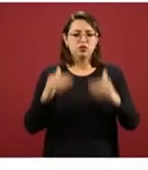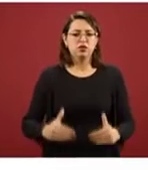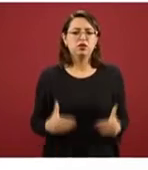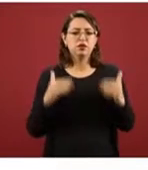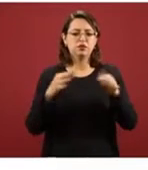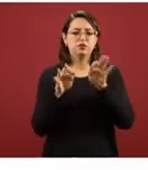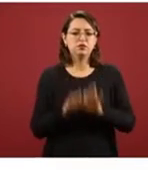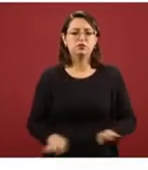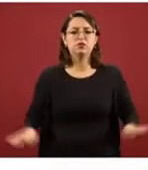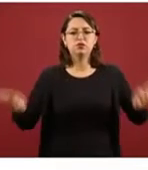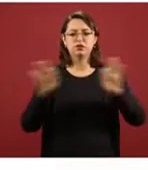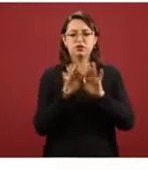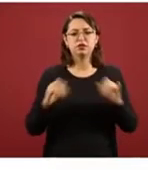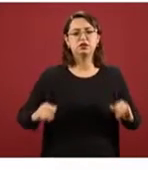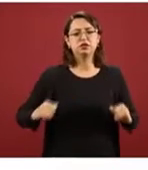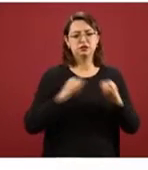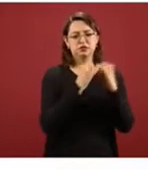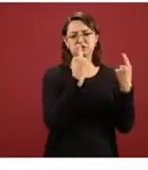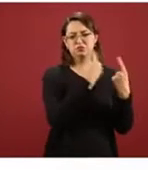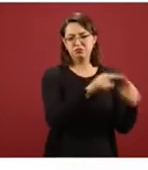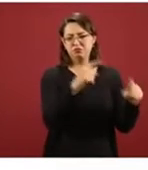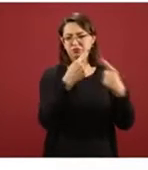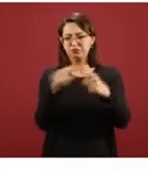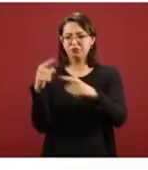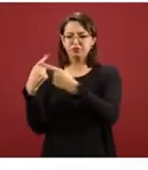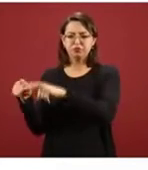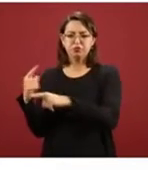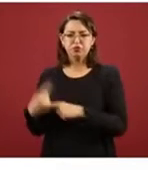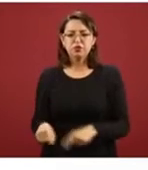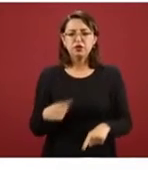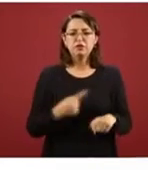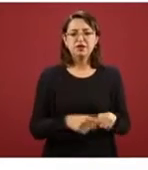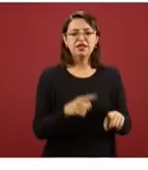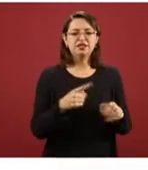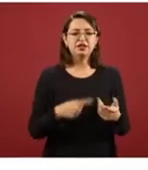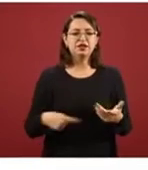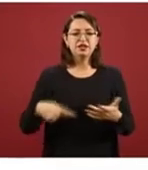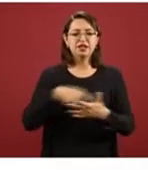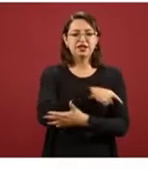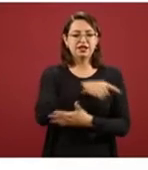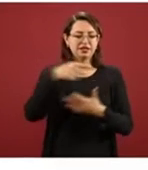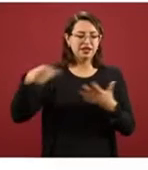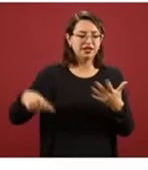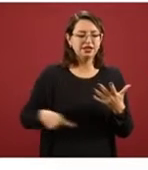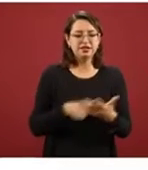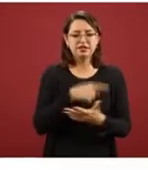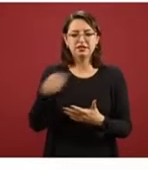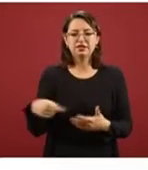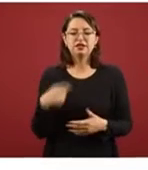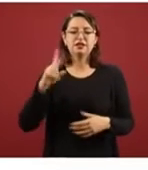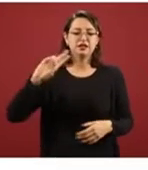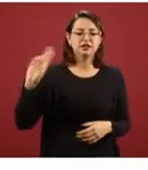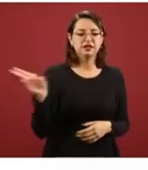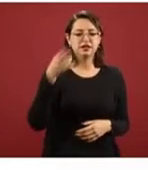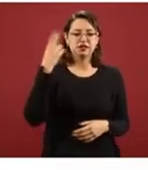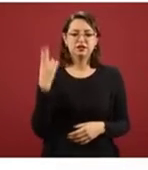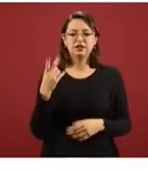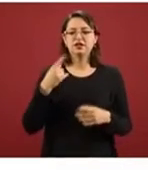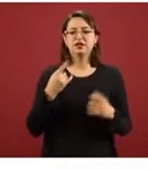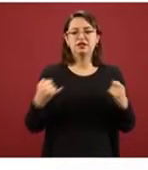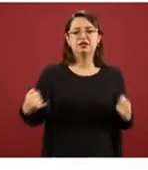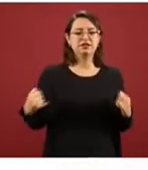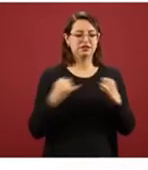dentro del sector social, la participación de la Universidad Nacional Autónoma de México a través de sus diferentes